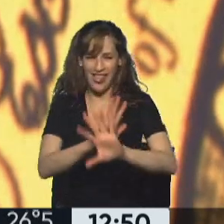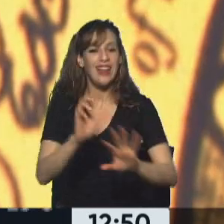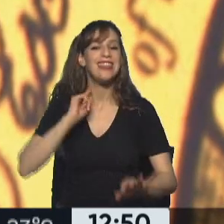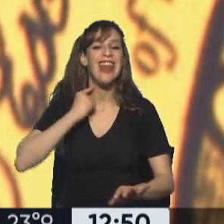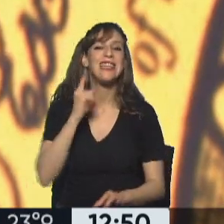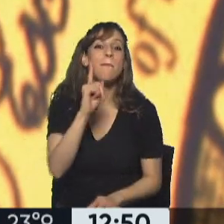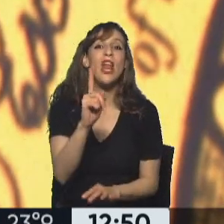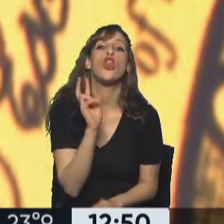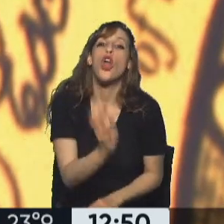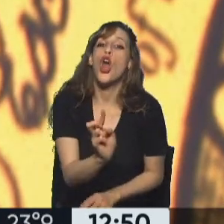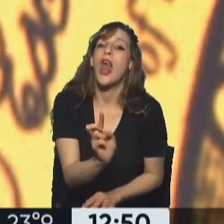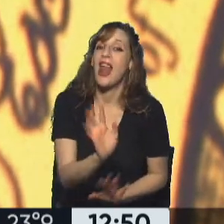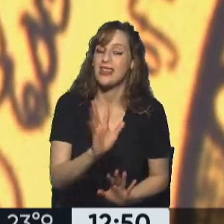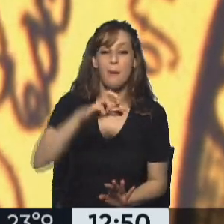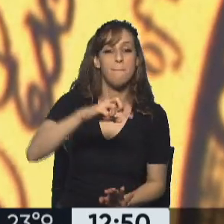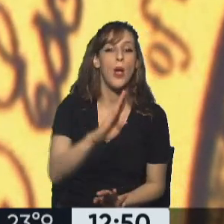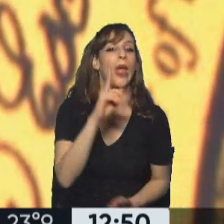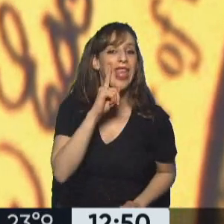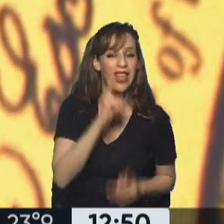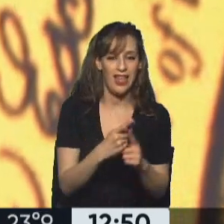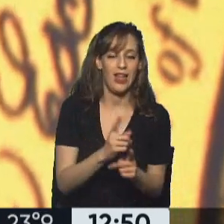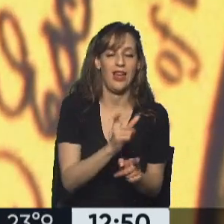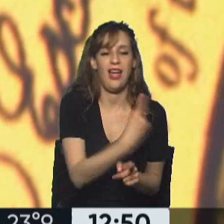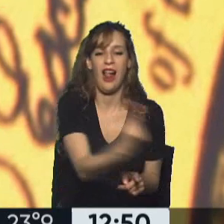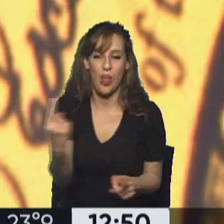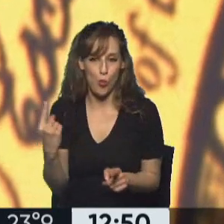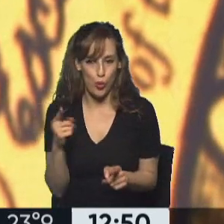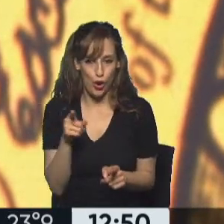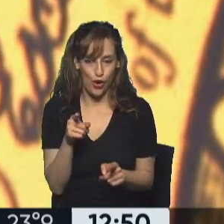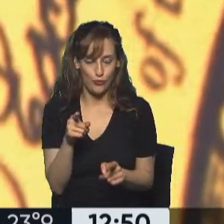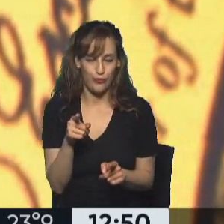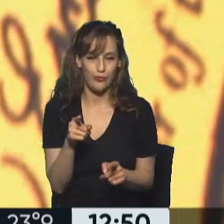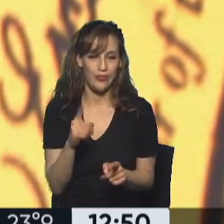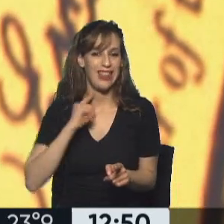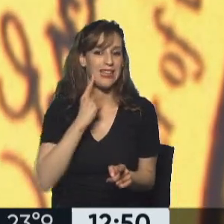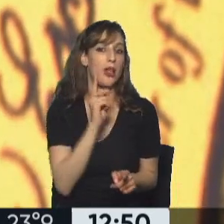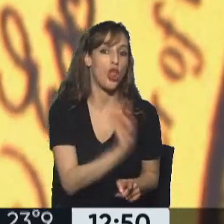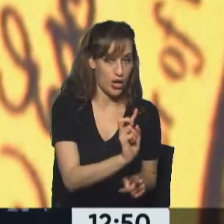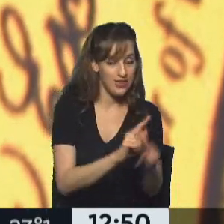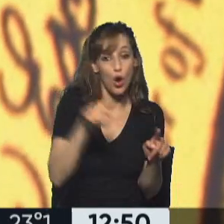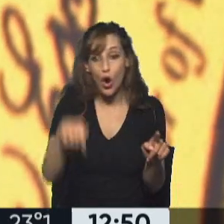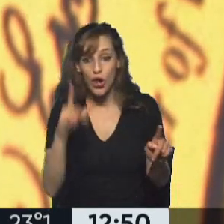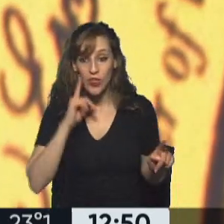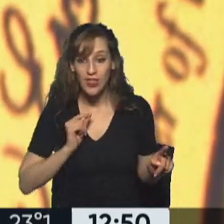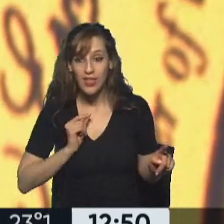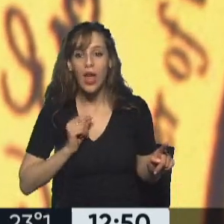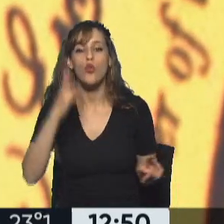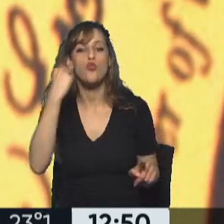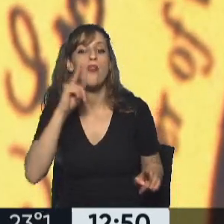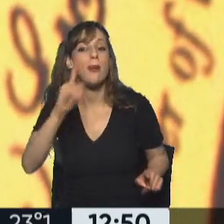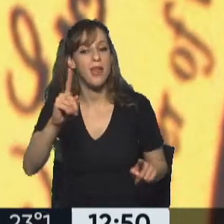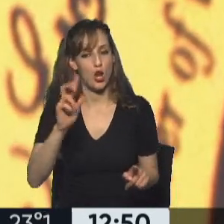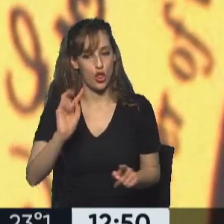dólares el pib per cápita es decir por persona cuánto pp tenemos y ahora el pib per cápita es de 9 mil